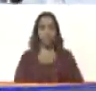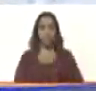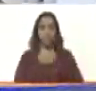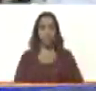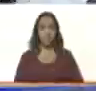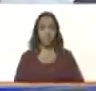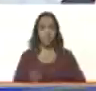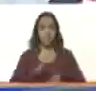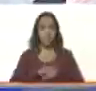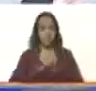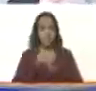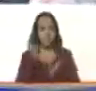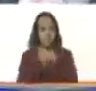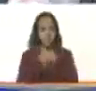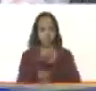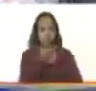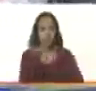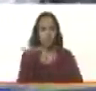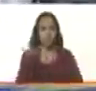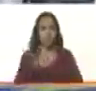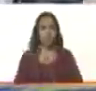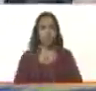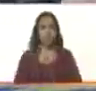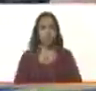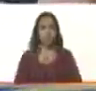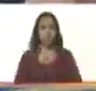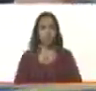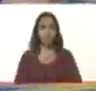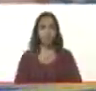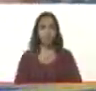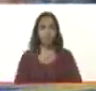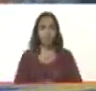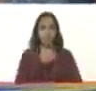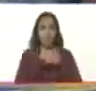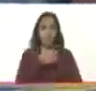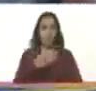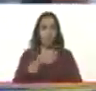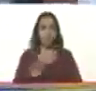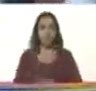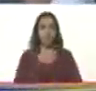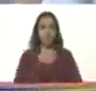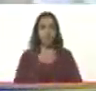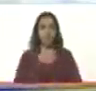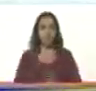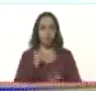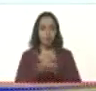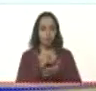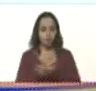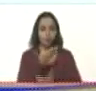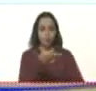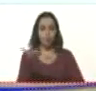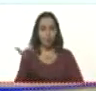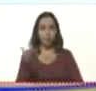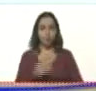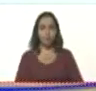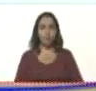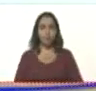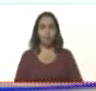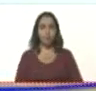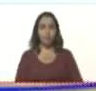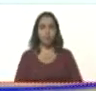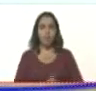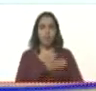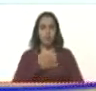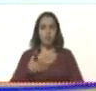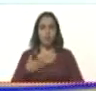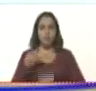Porque fíjense ustedes, Emilio, Gabriela, compañero, fíjense ustedes. Emilio, yo quiero que me des